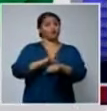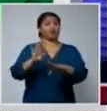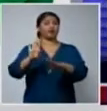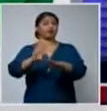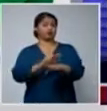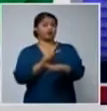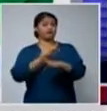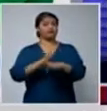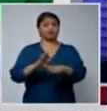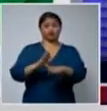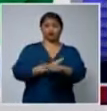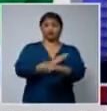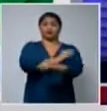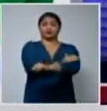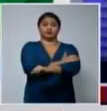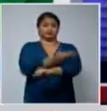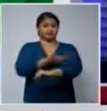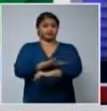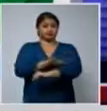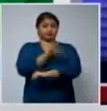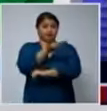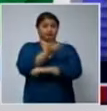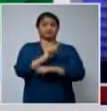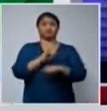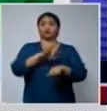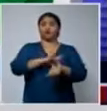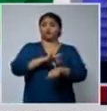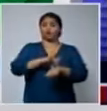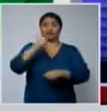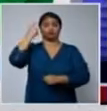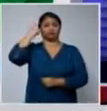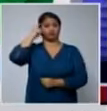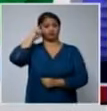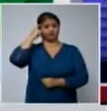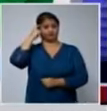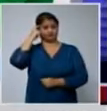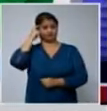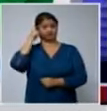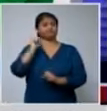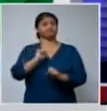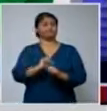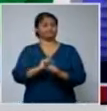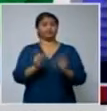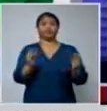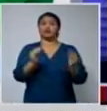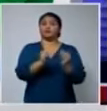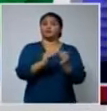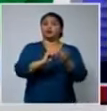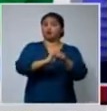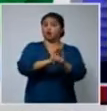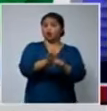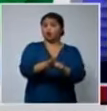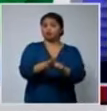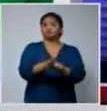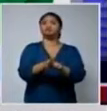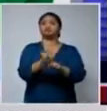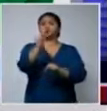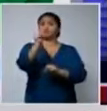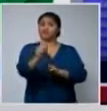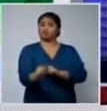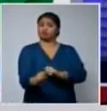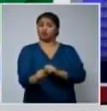y enfermedad cerebrovascular, contacto de caso positivo, mucho riesgo